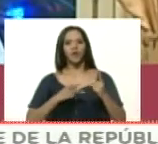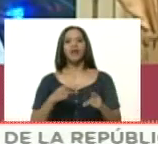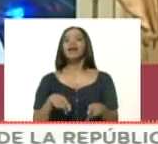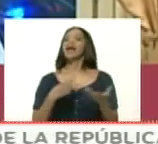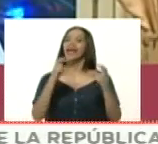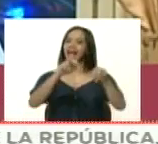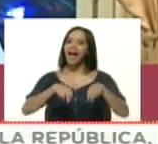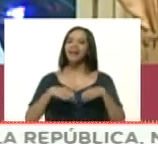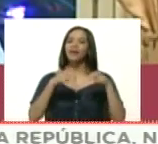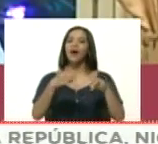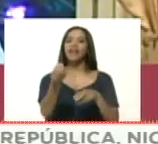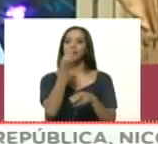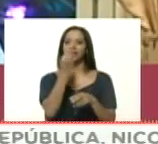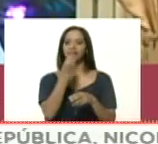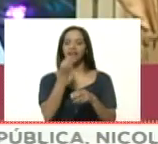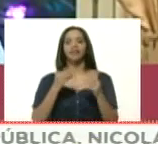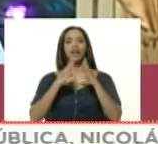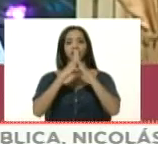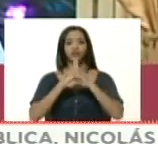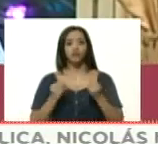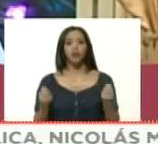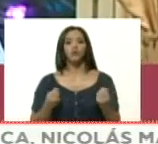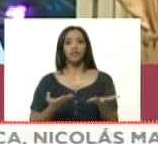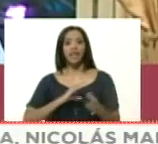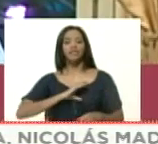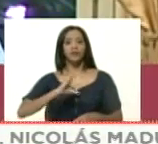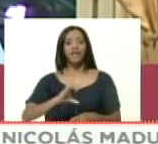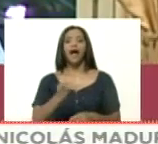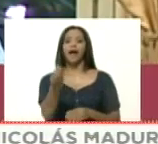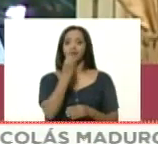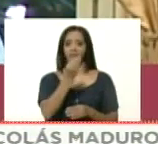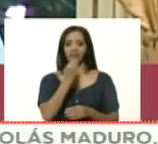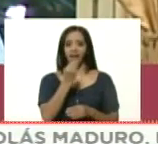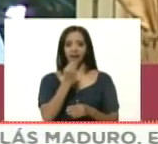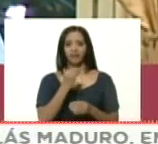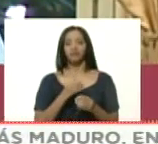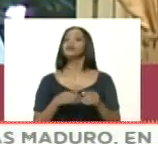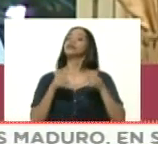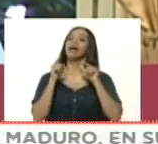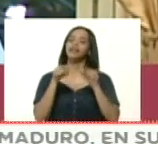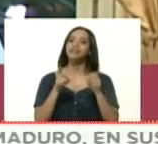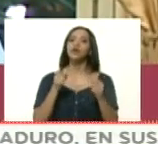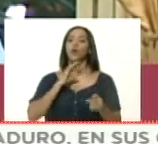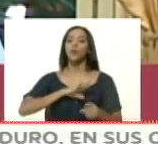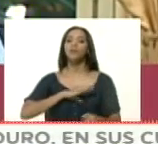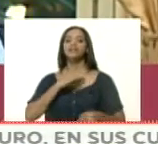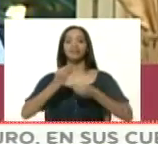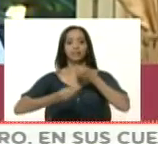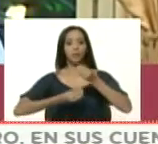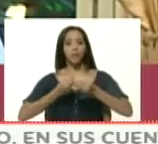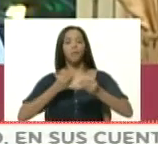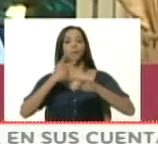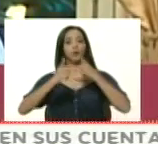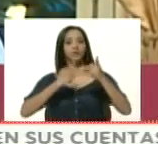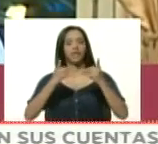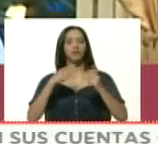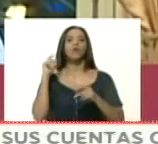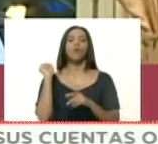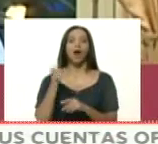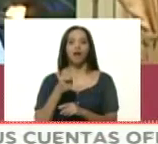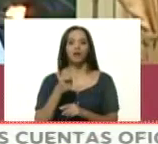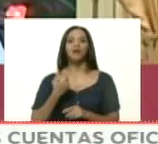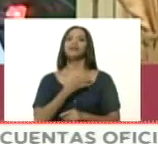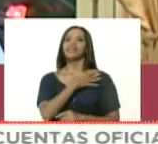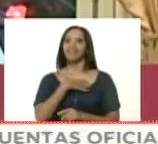agroalimentaria, en todo el campo de la soberanía alimentaria. Y así como estamos produciendo en Guárico,